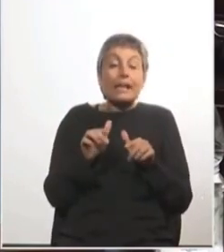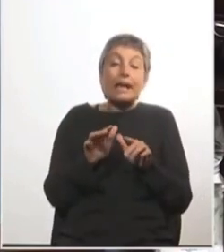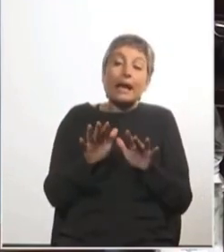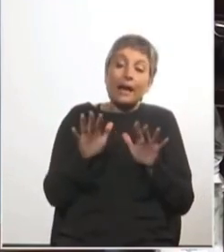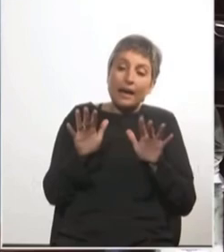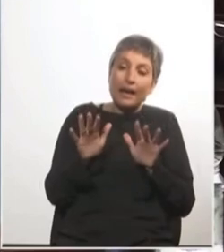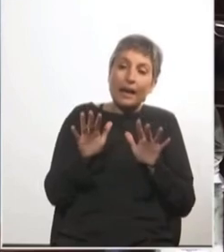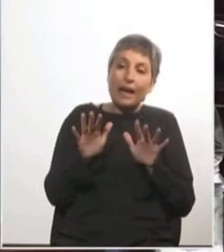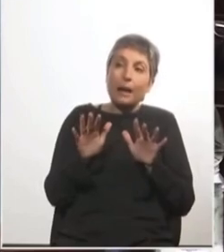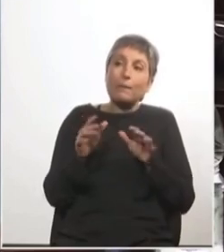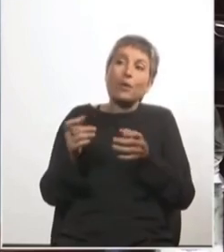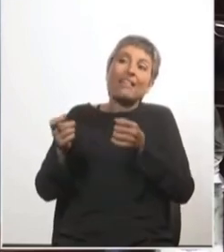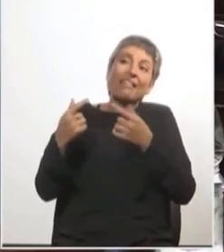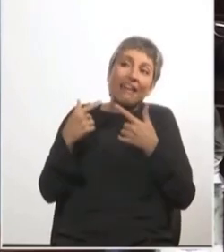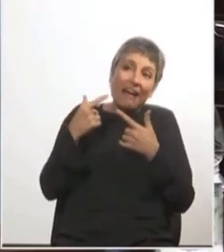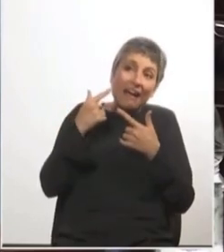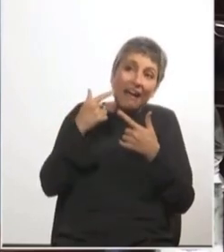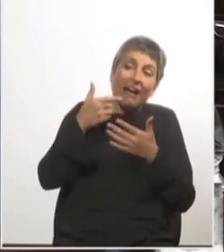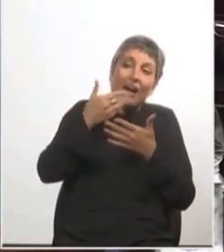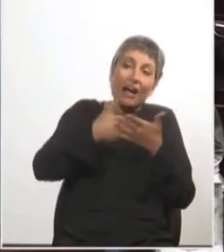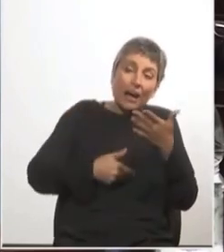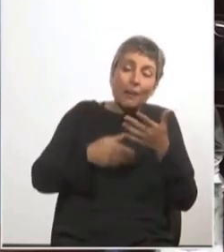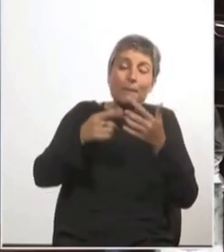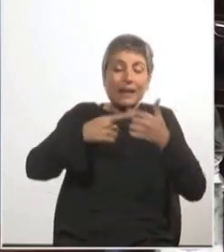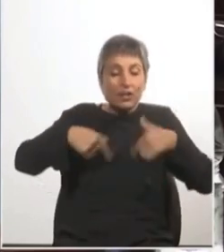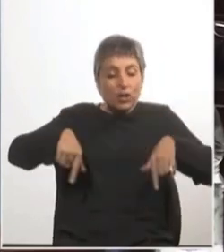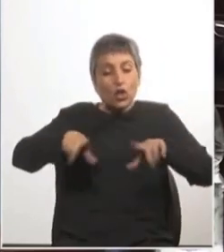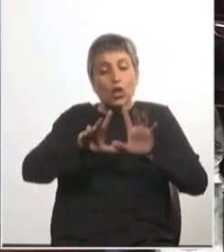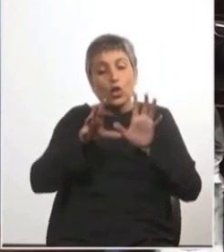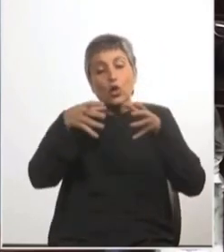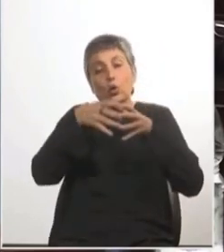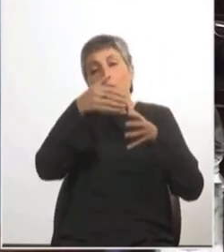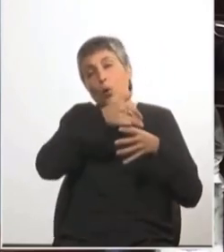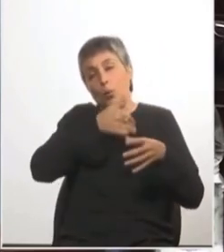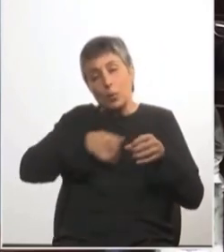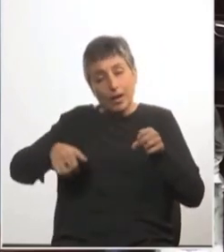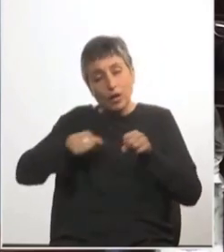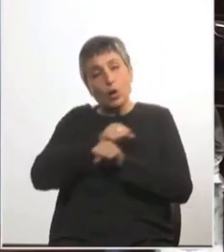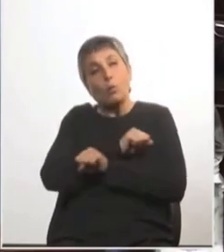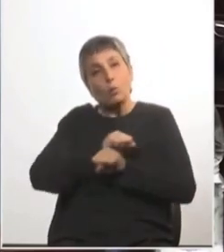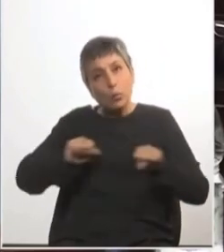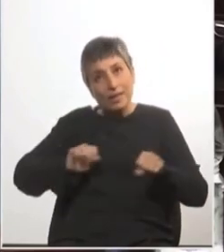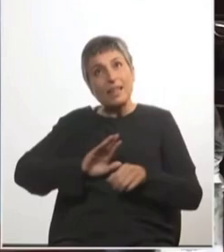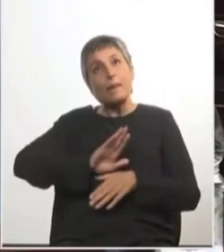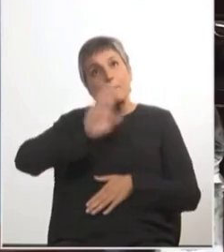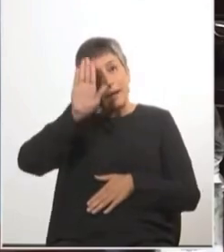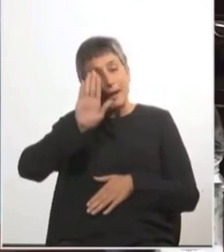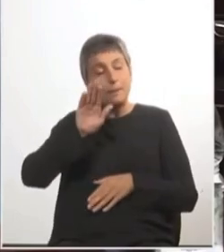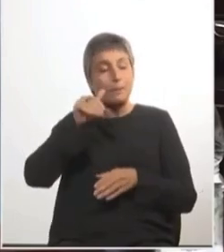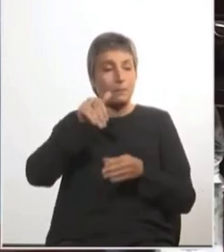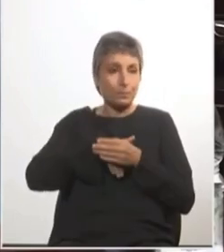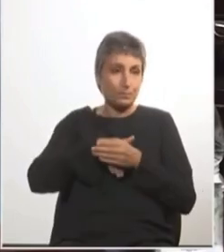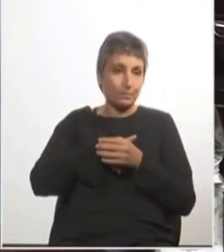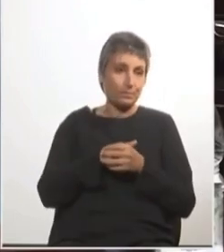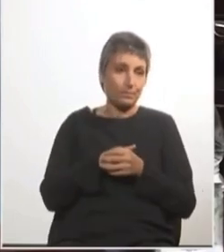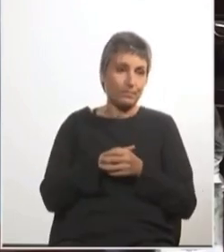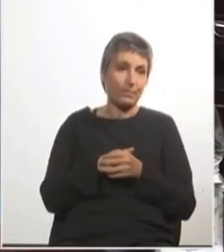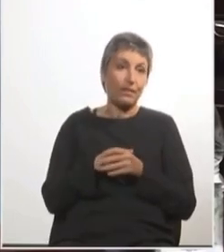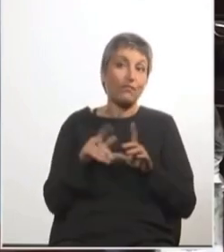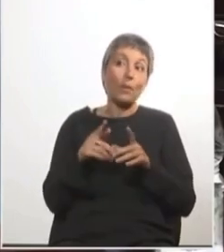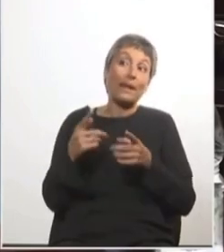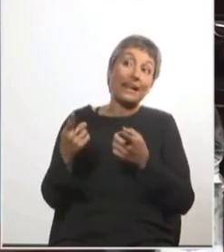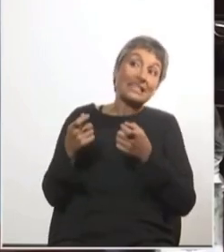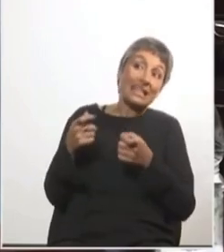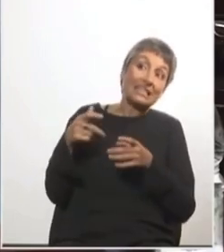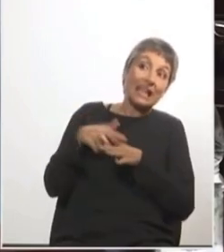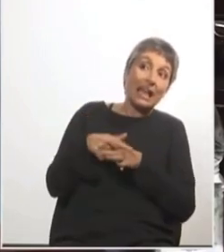que daba elementos para que toda la coalición votara el proyecto de ley. Fue un peaje en